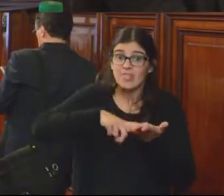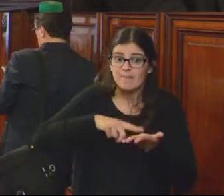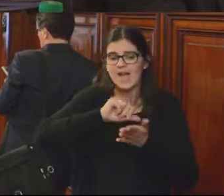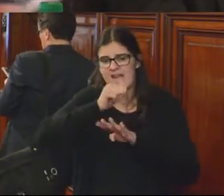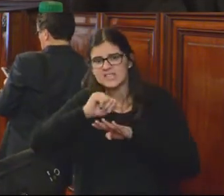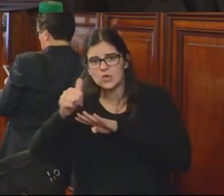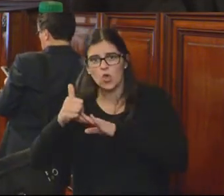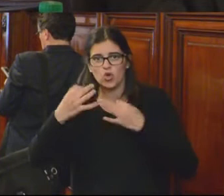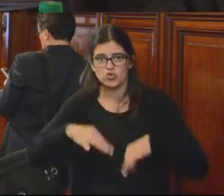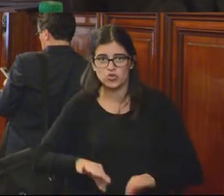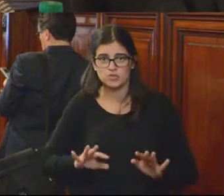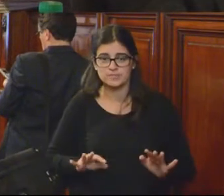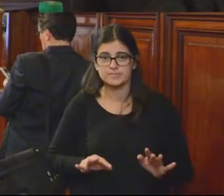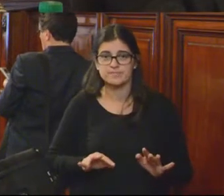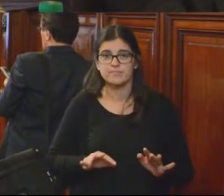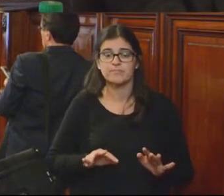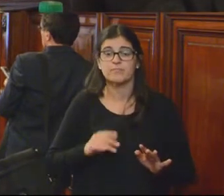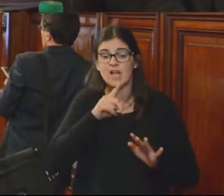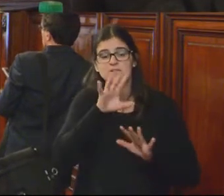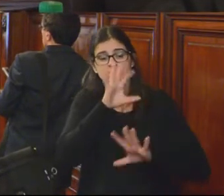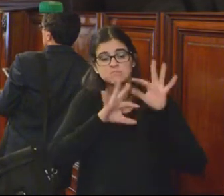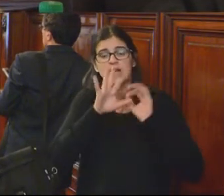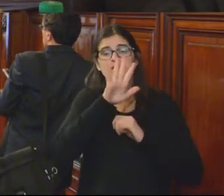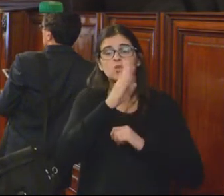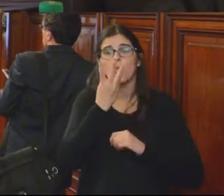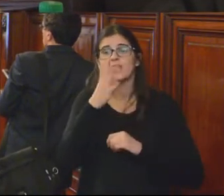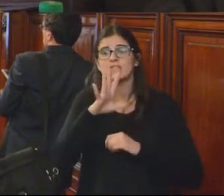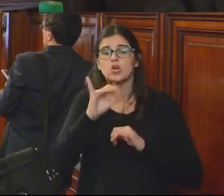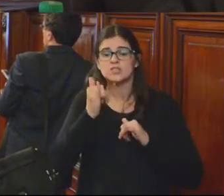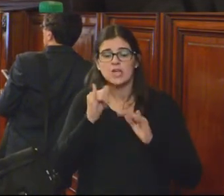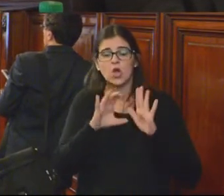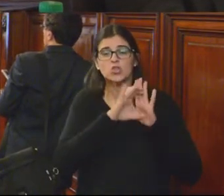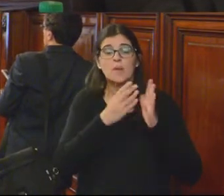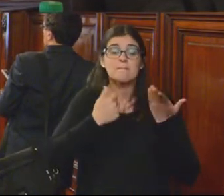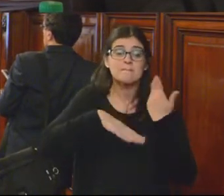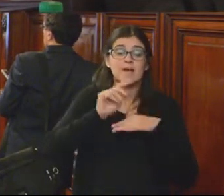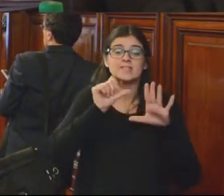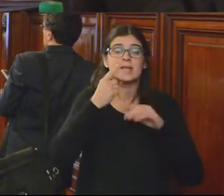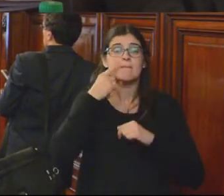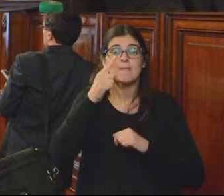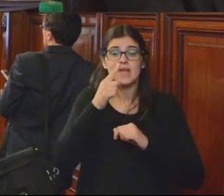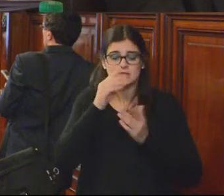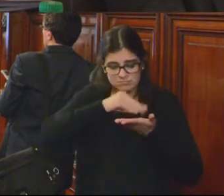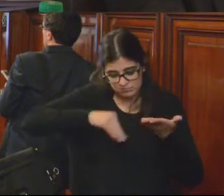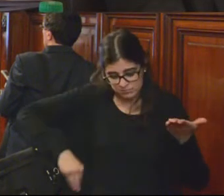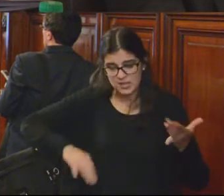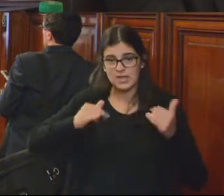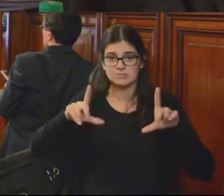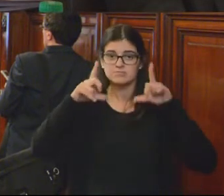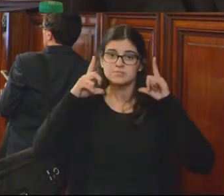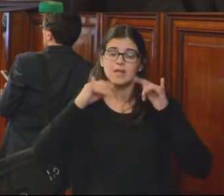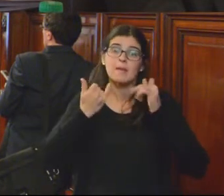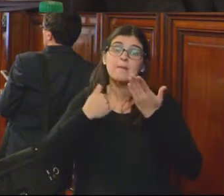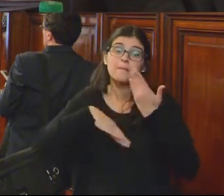exitosos. Fueron escogidos 545 constituyentes con más de 6.000 candidatos inscritos, cuya base comicial,